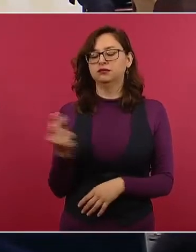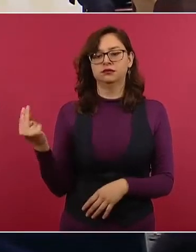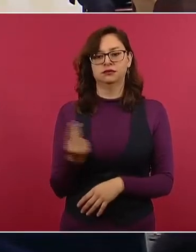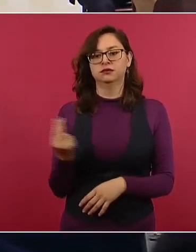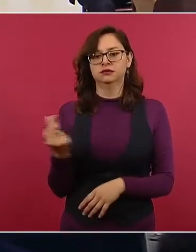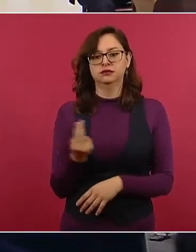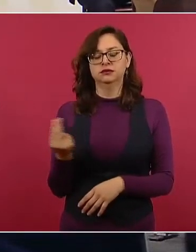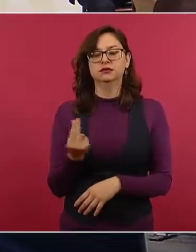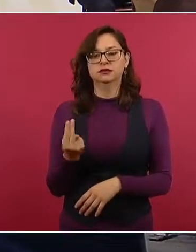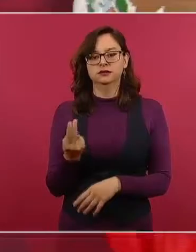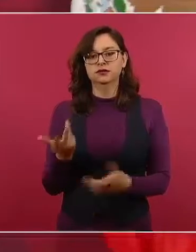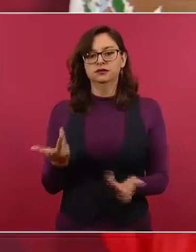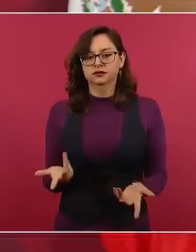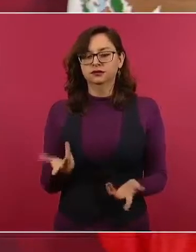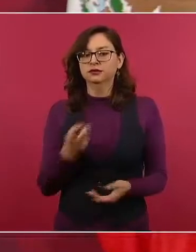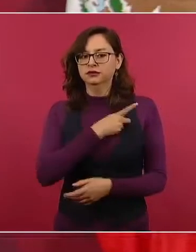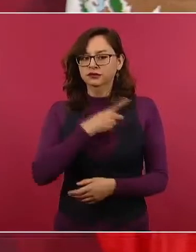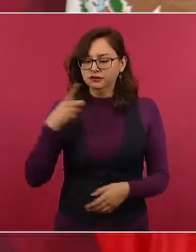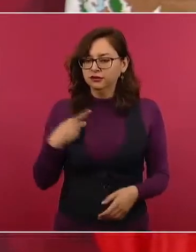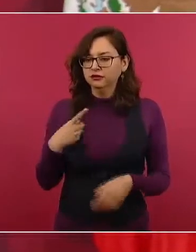es tiempo de los hechos,